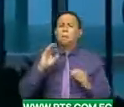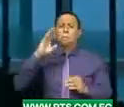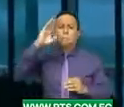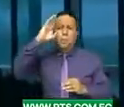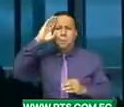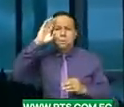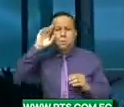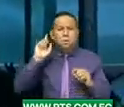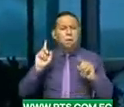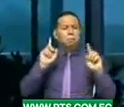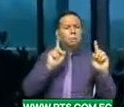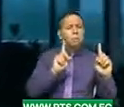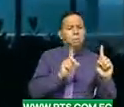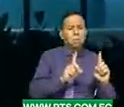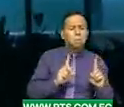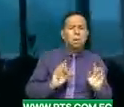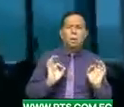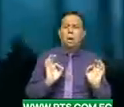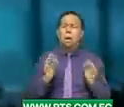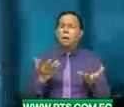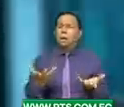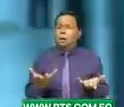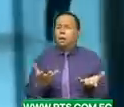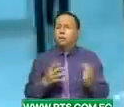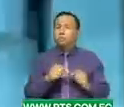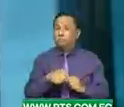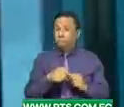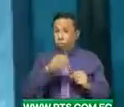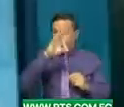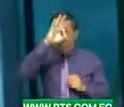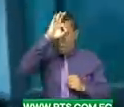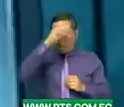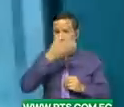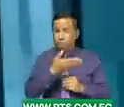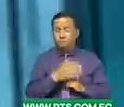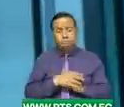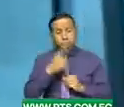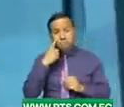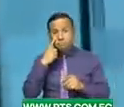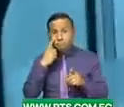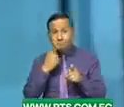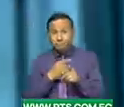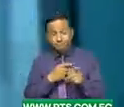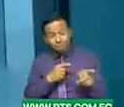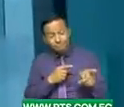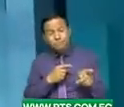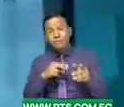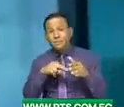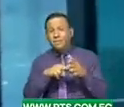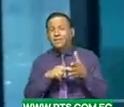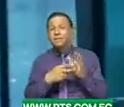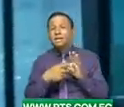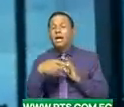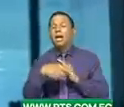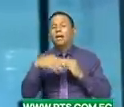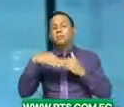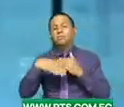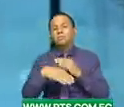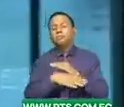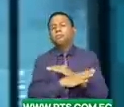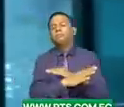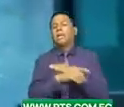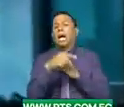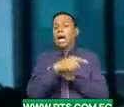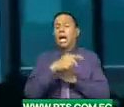en este sanatorio ubicado en el suburbio de guayaquil lo que ustedes observan es el ingreso a los consultorios donde se observan